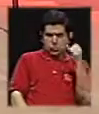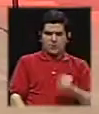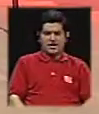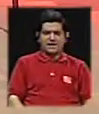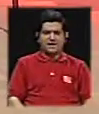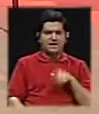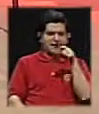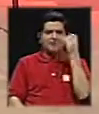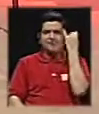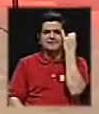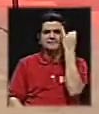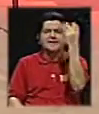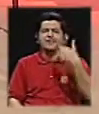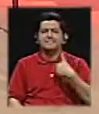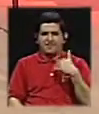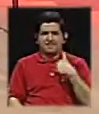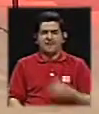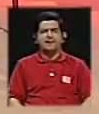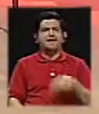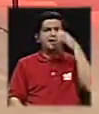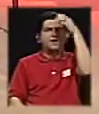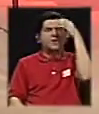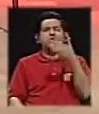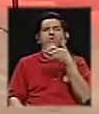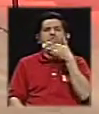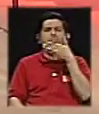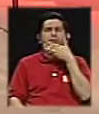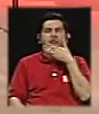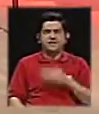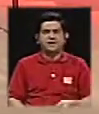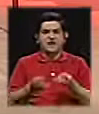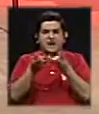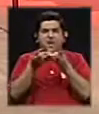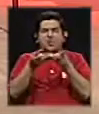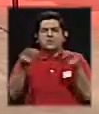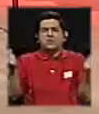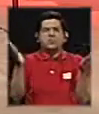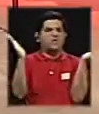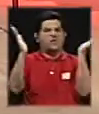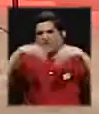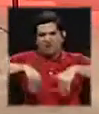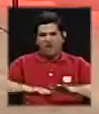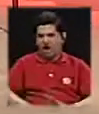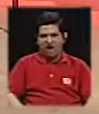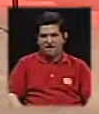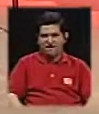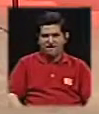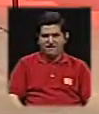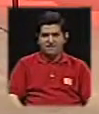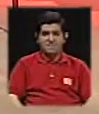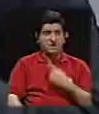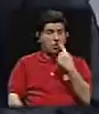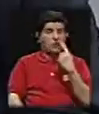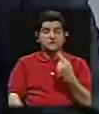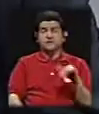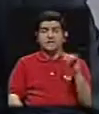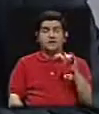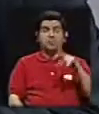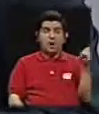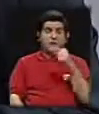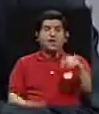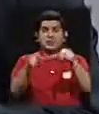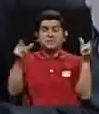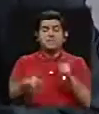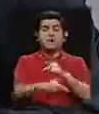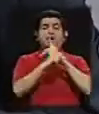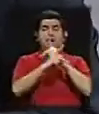en esta idea de que la cultura indígena está desapareciendo, que no existe, que incluso que hay que eliminar la reserva,